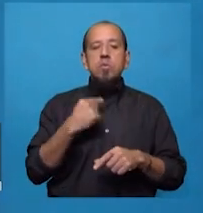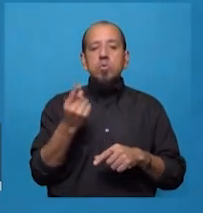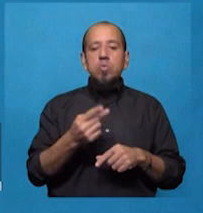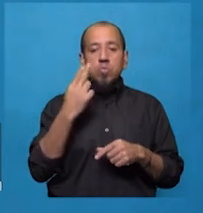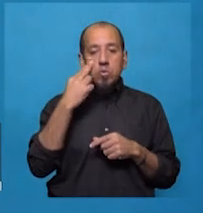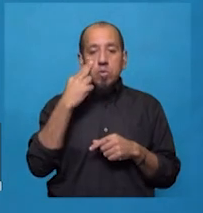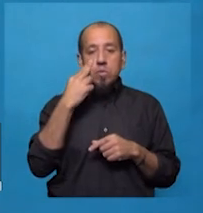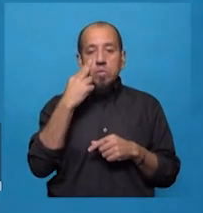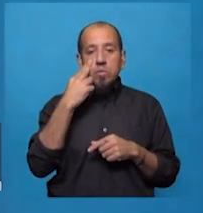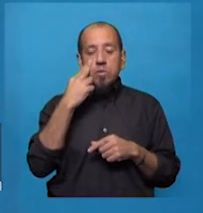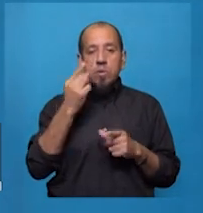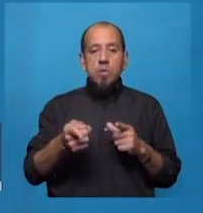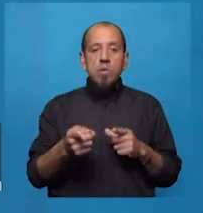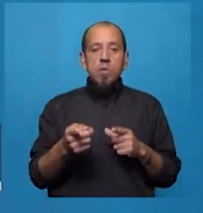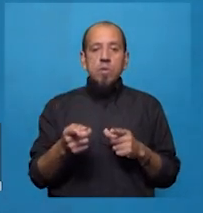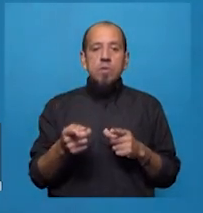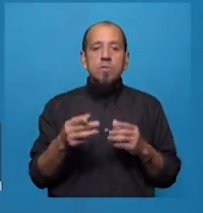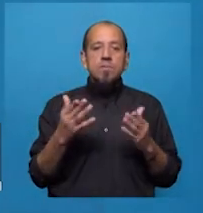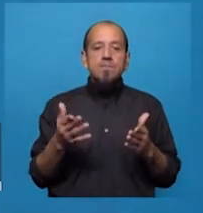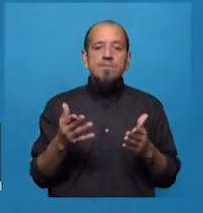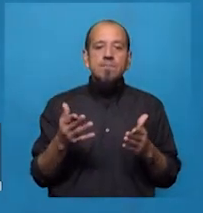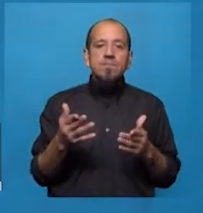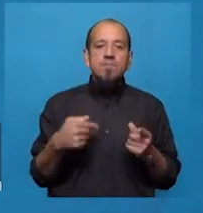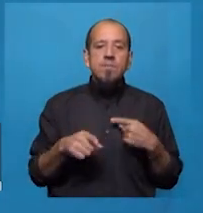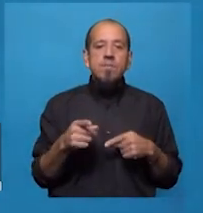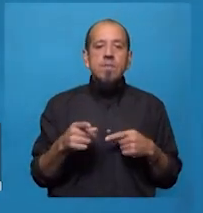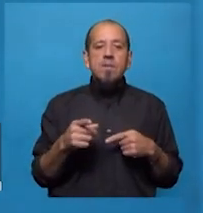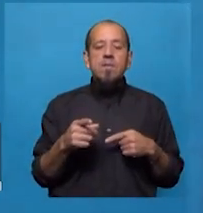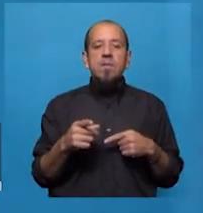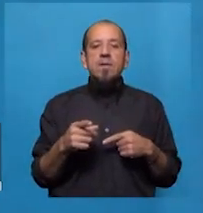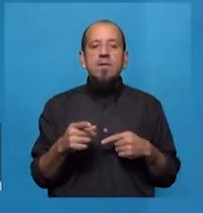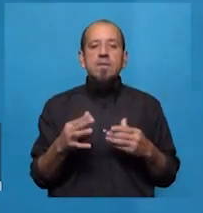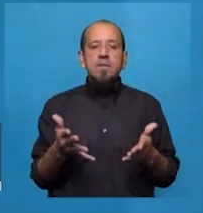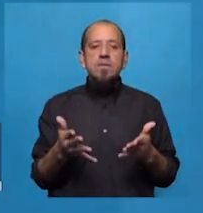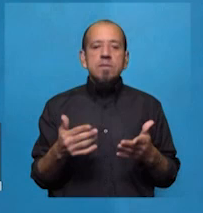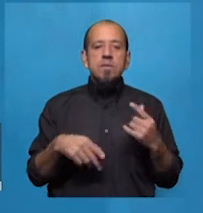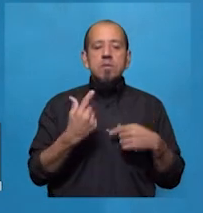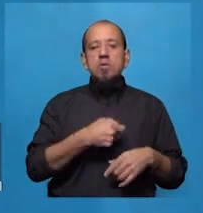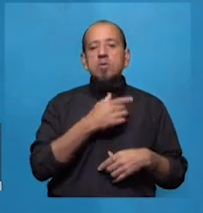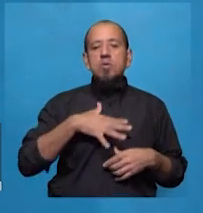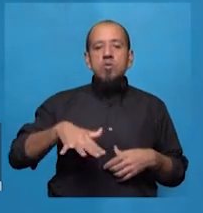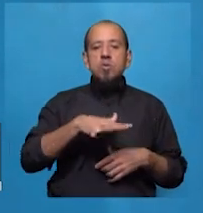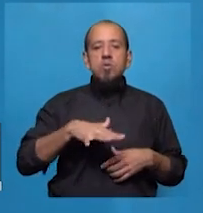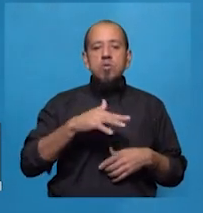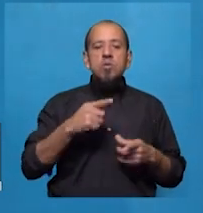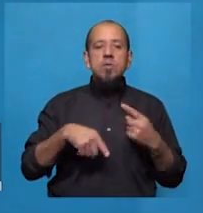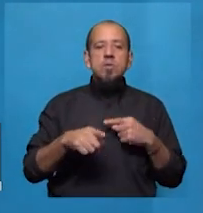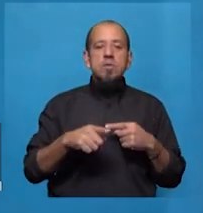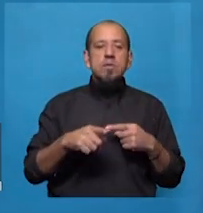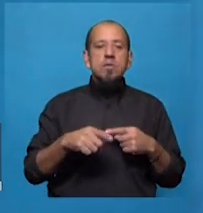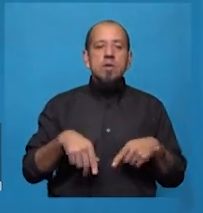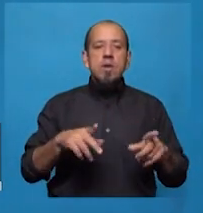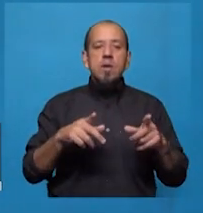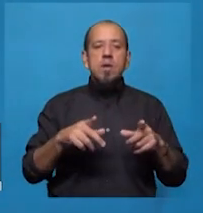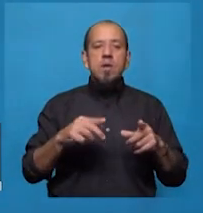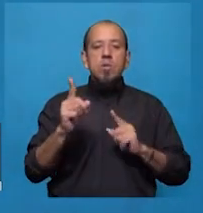eso lo estuvimos analizando a partir de un informe que hizo una una colega socióloga que es diplomada también en la universidad